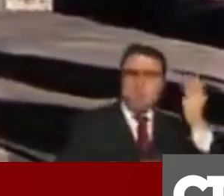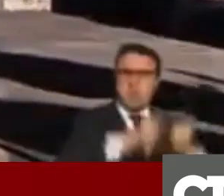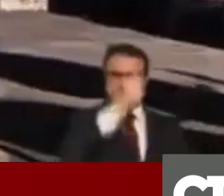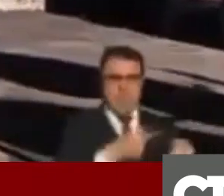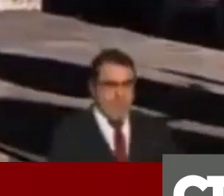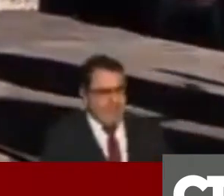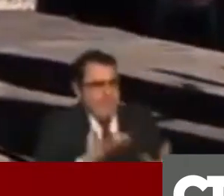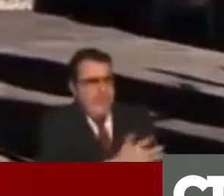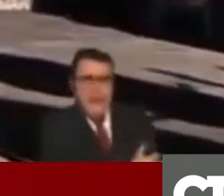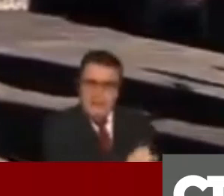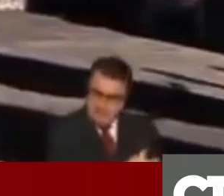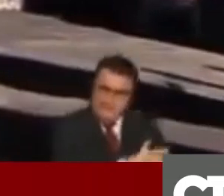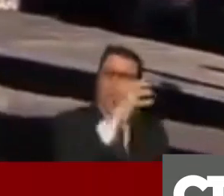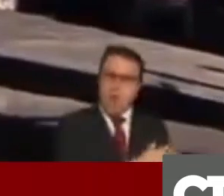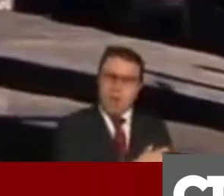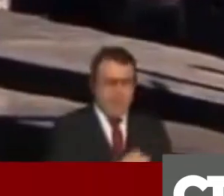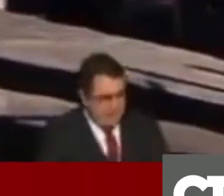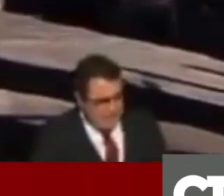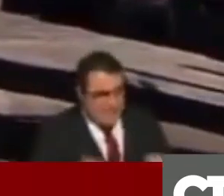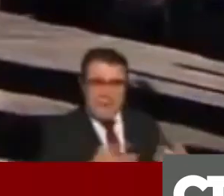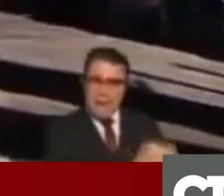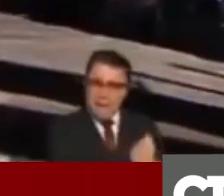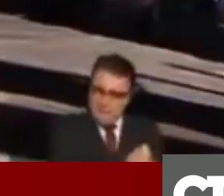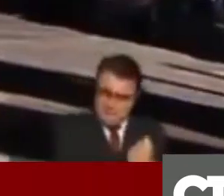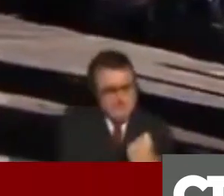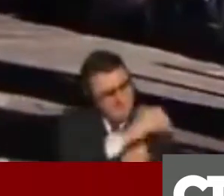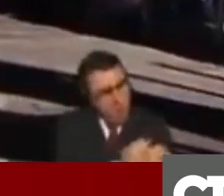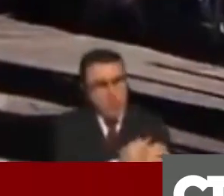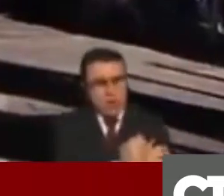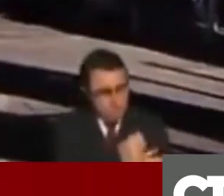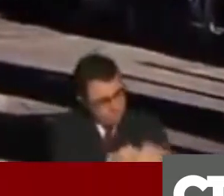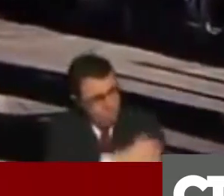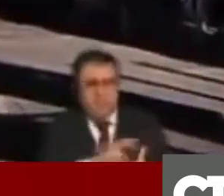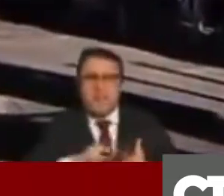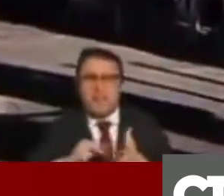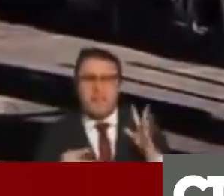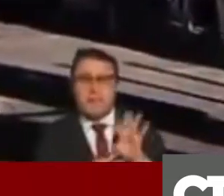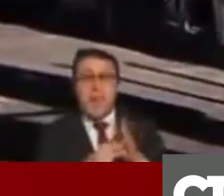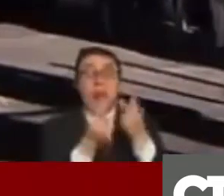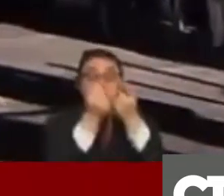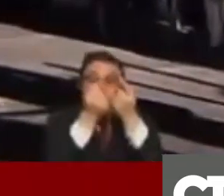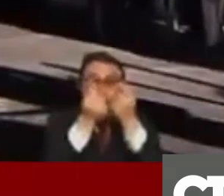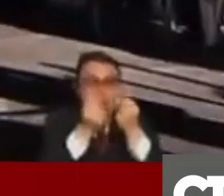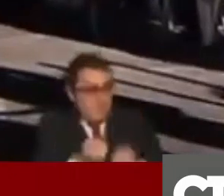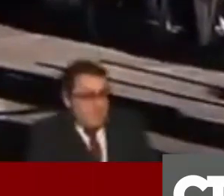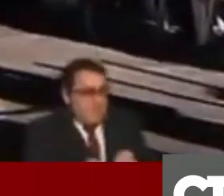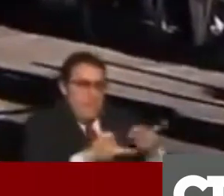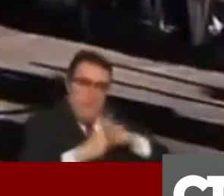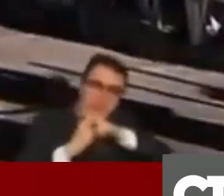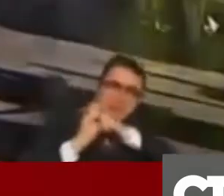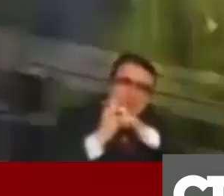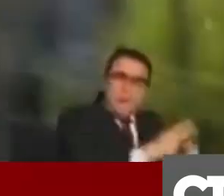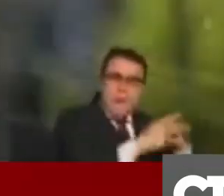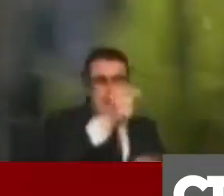la empoderamos si le damos poder poder en términos de capital de crédito poder